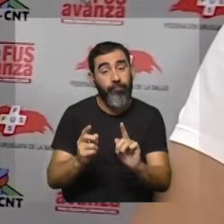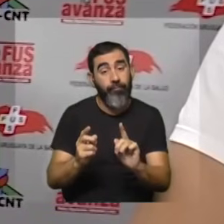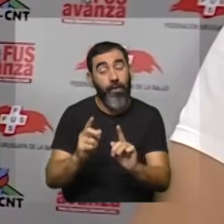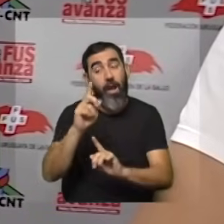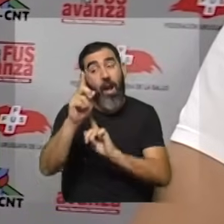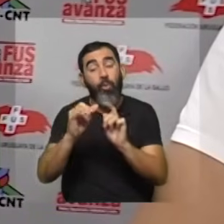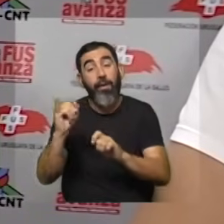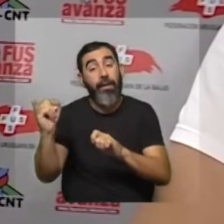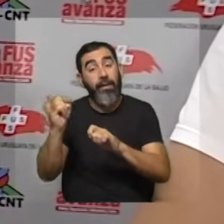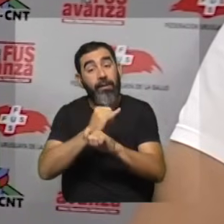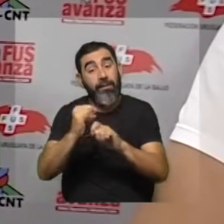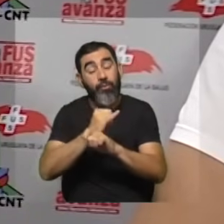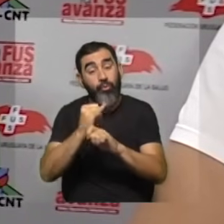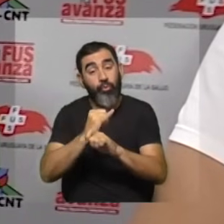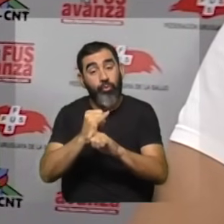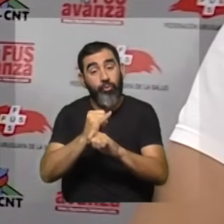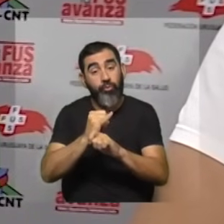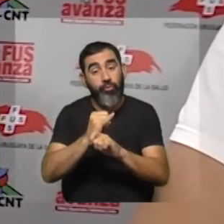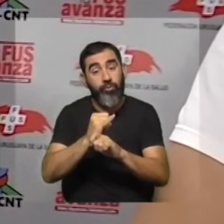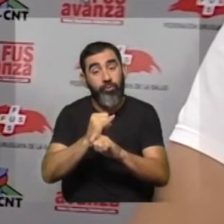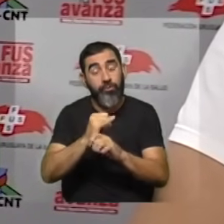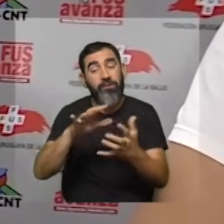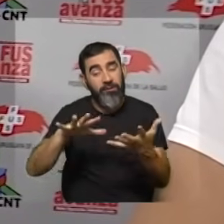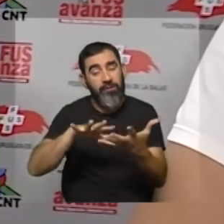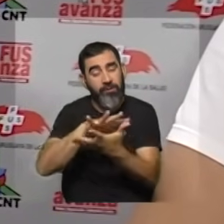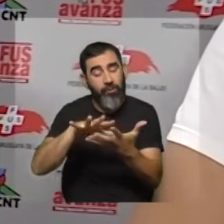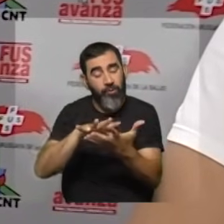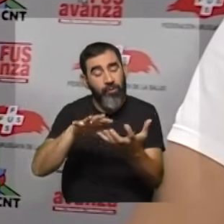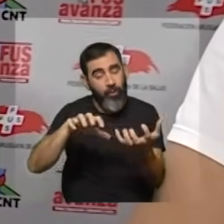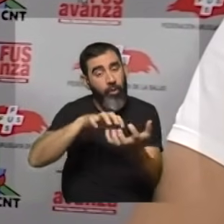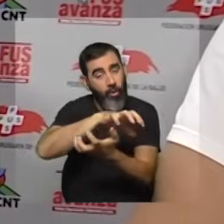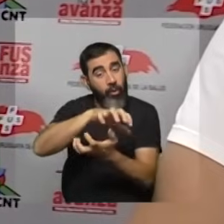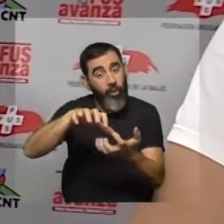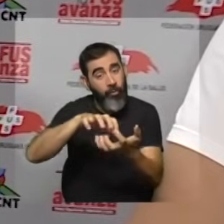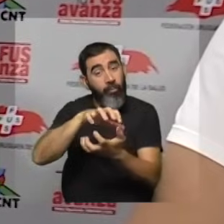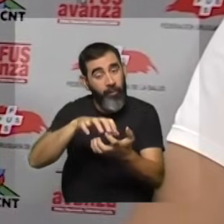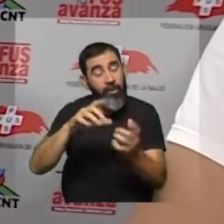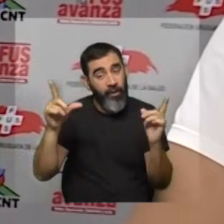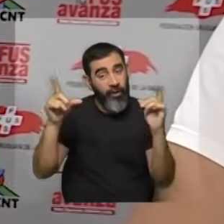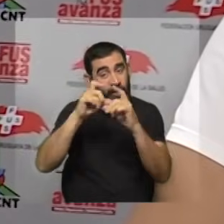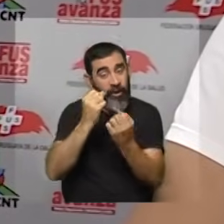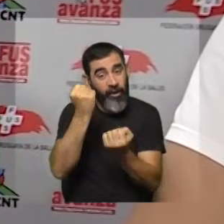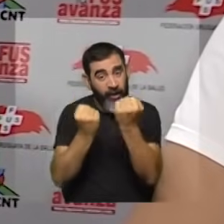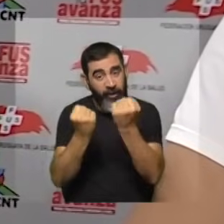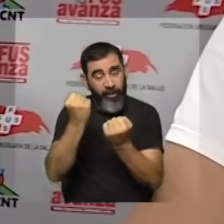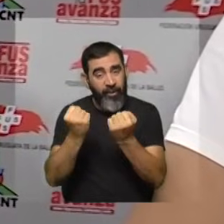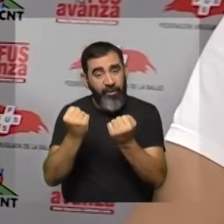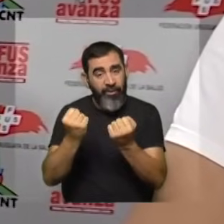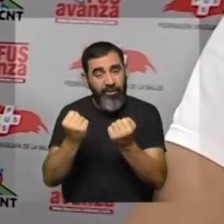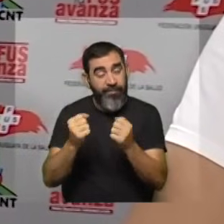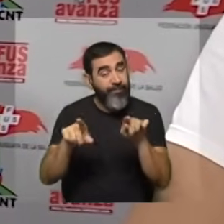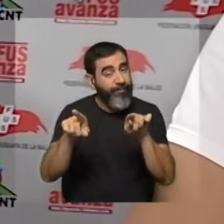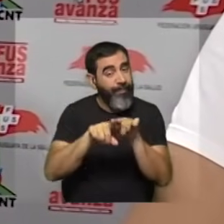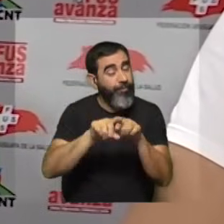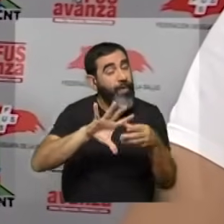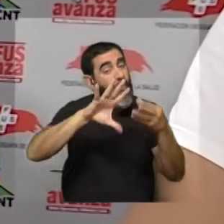alguna institución que está en una situación realmente muy difícil transite un